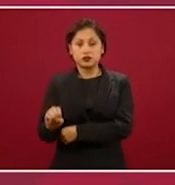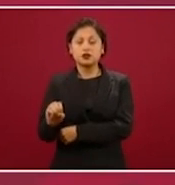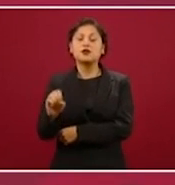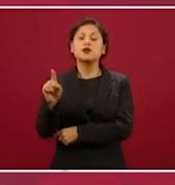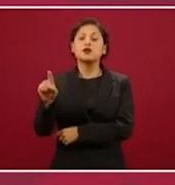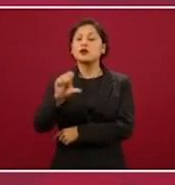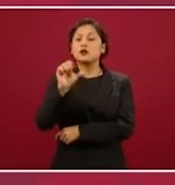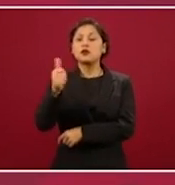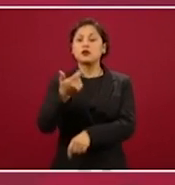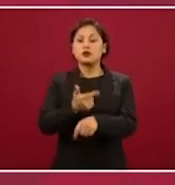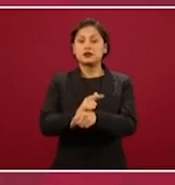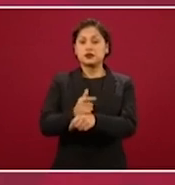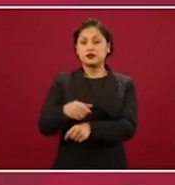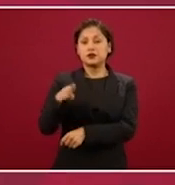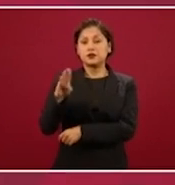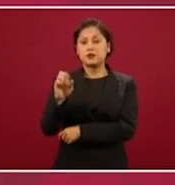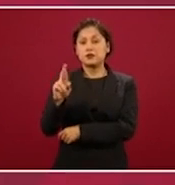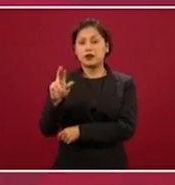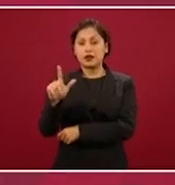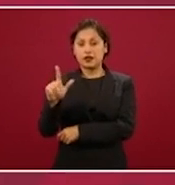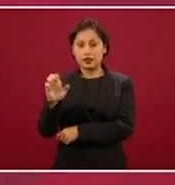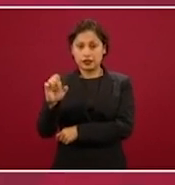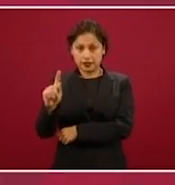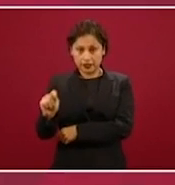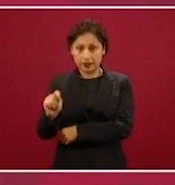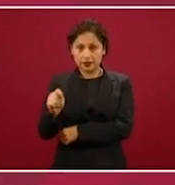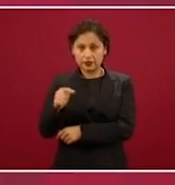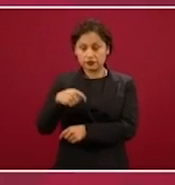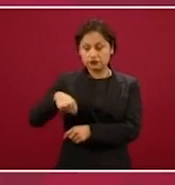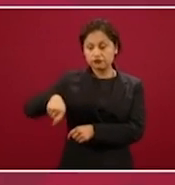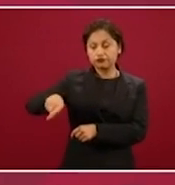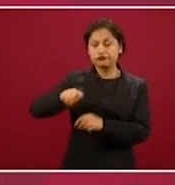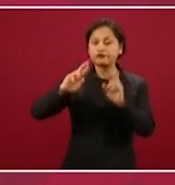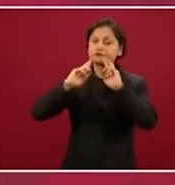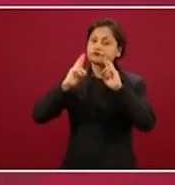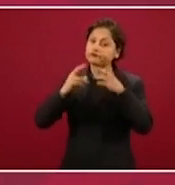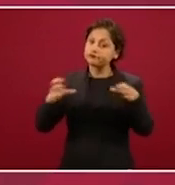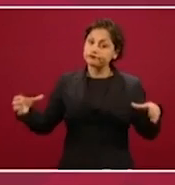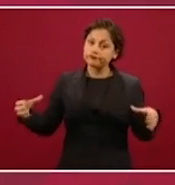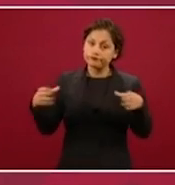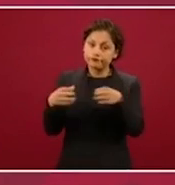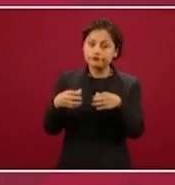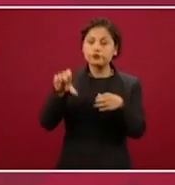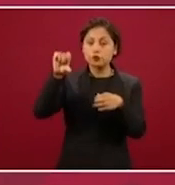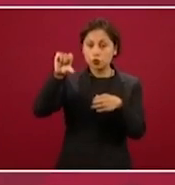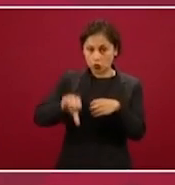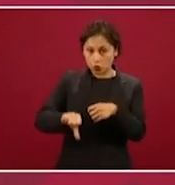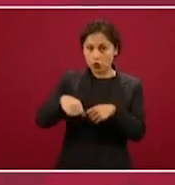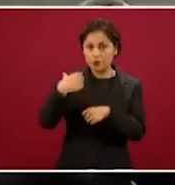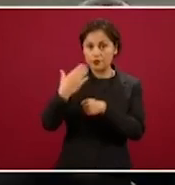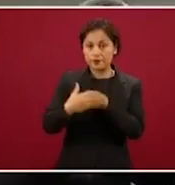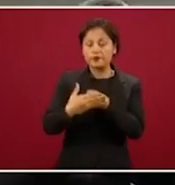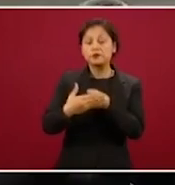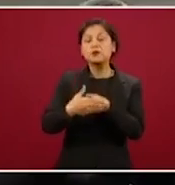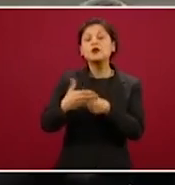Bartel. Es precisamente para ver qué